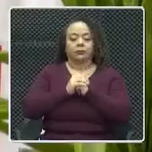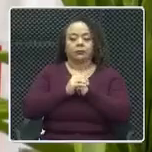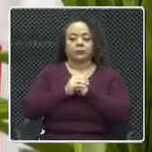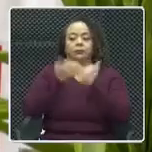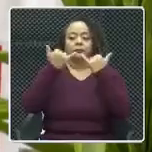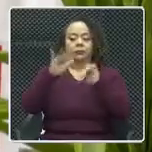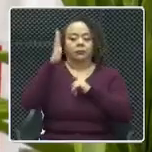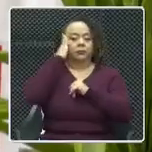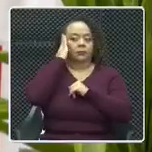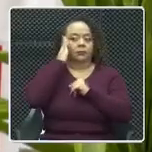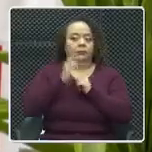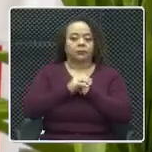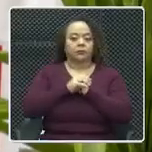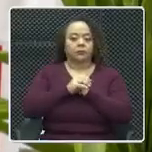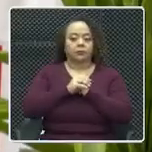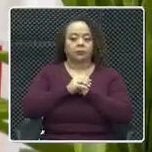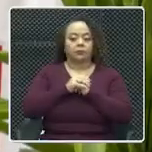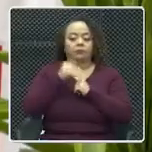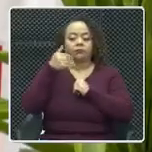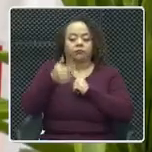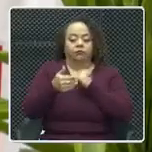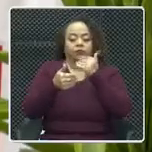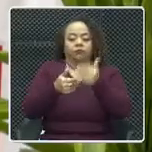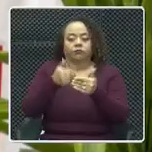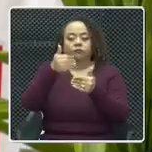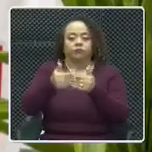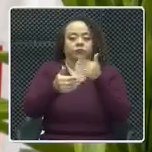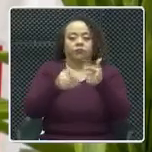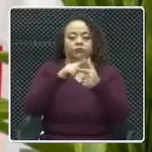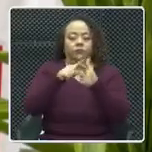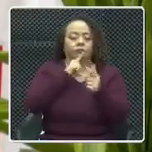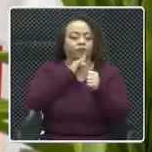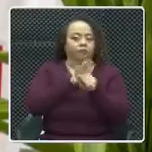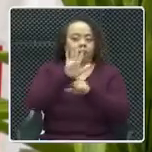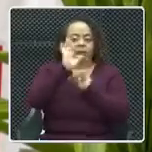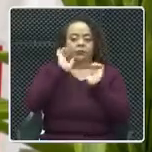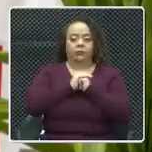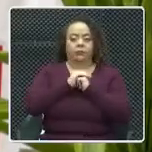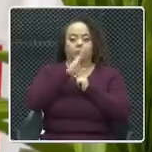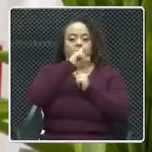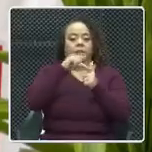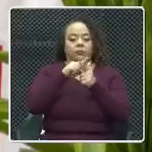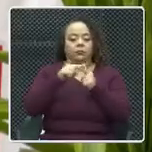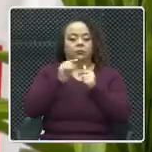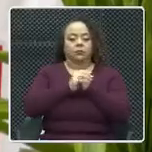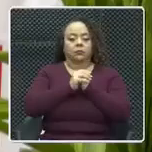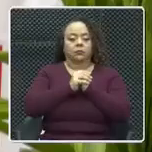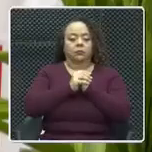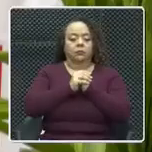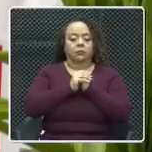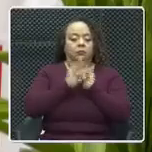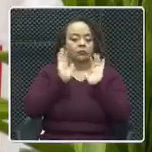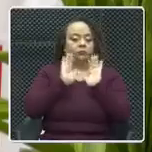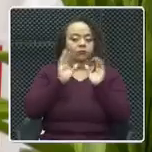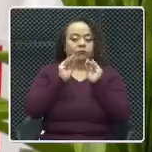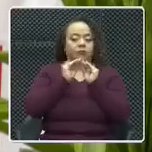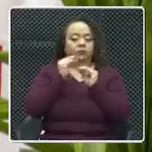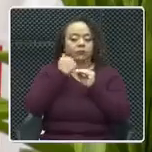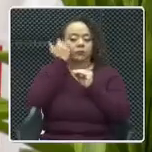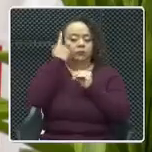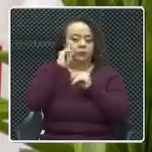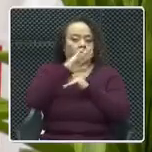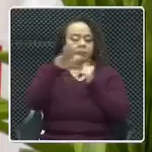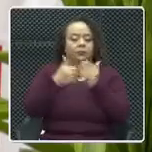ya sepamos cuáles son los pasos a seguir, pues cumplimos con eso y entonces sería más fácil para